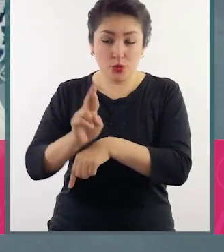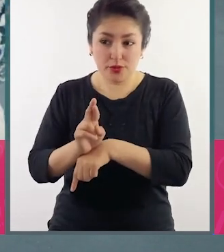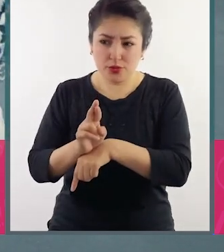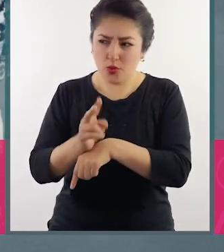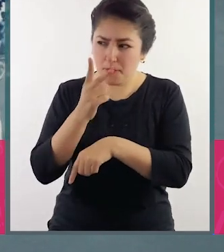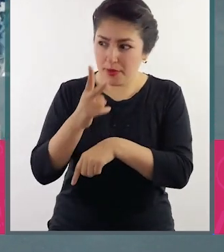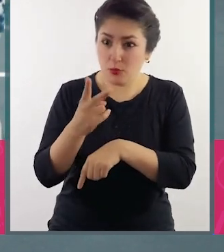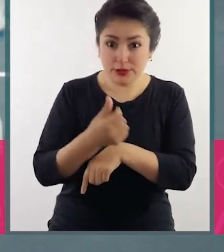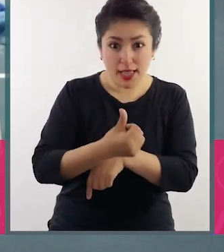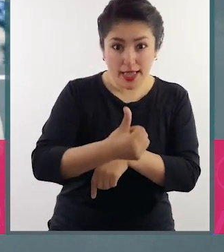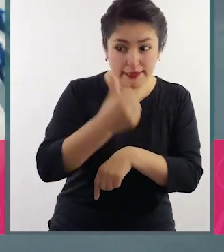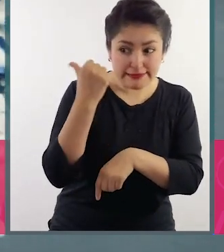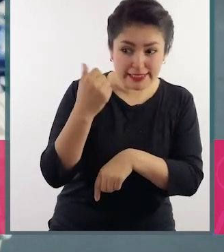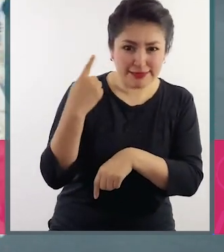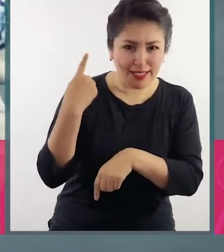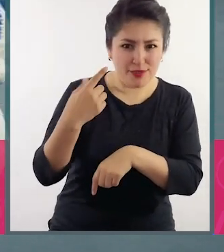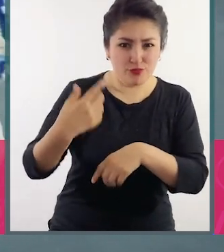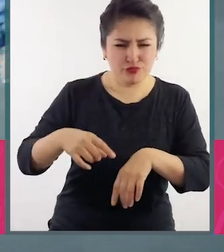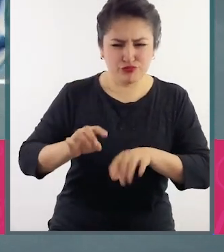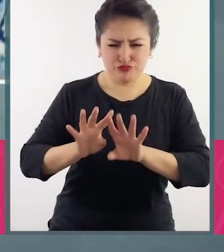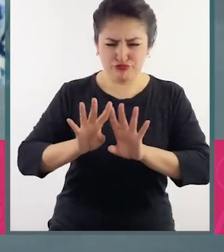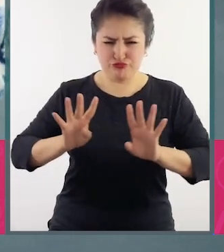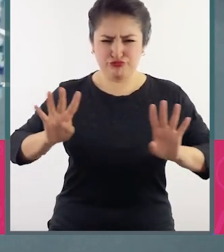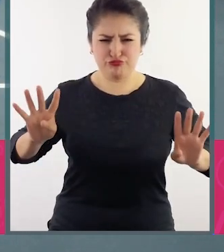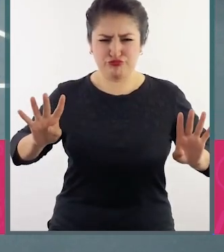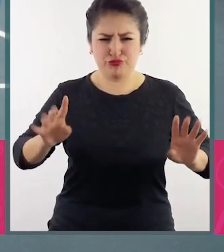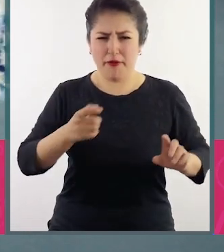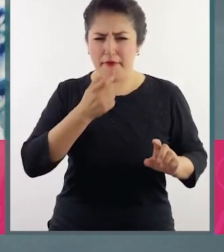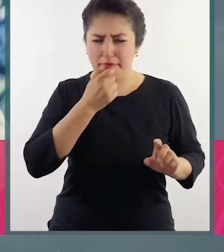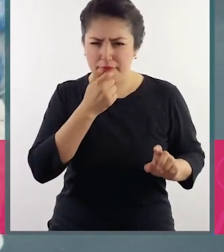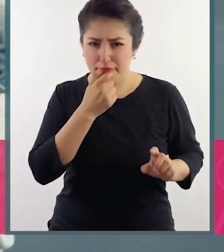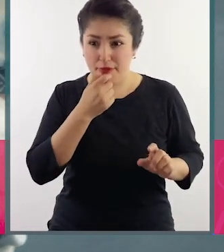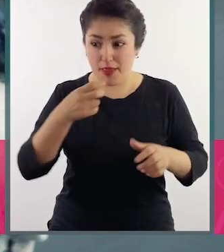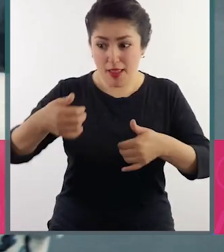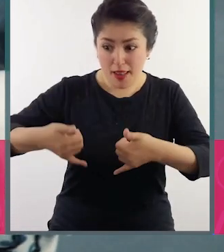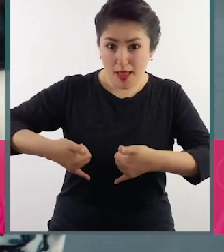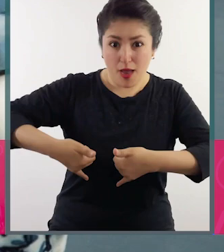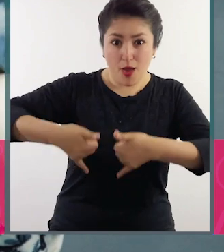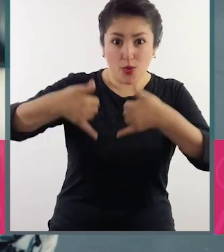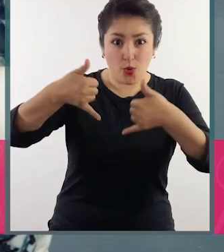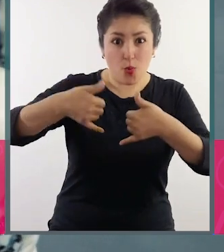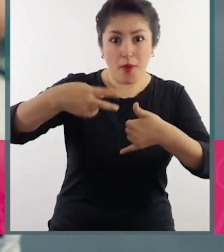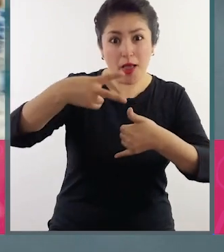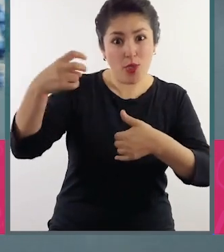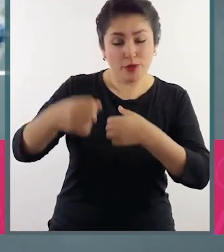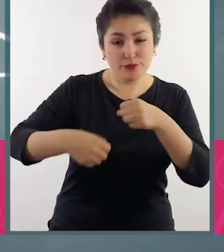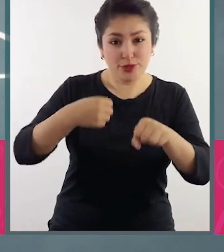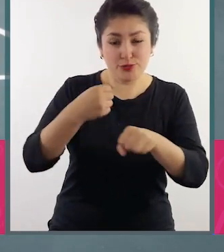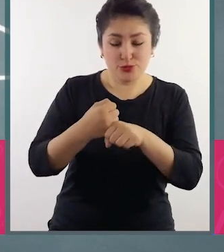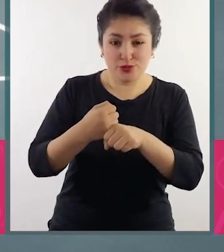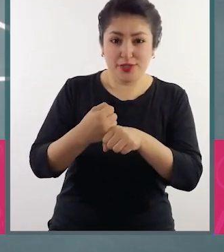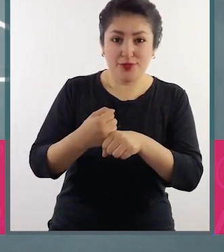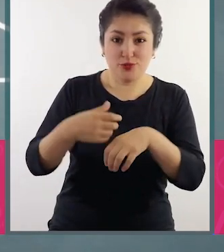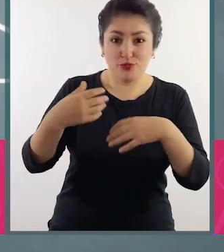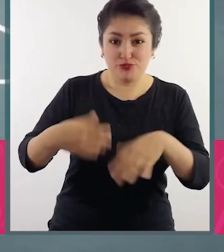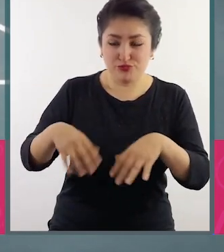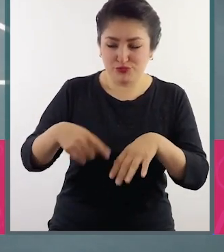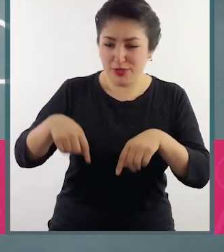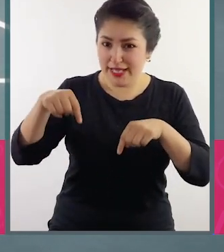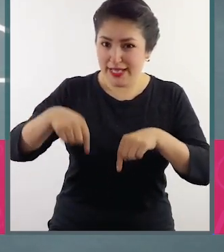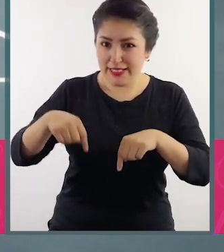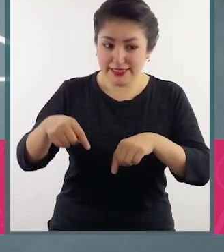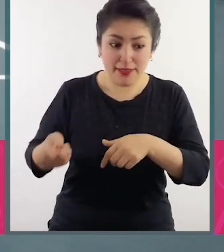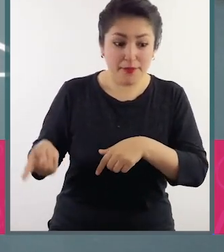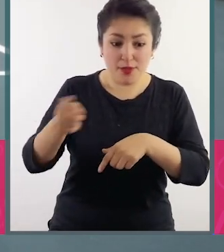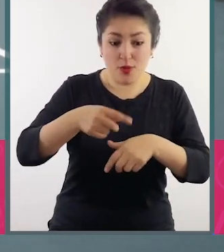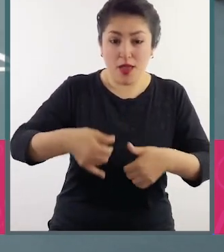están todos los referees. Está la Copa del Bicentenario, que por supuesto está aquí. Y